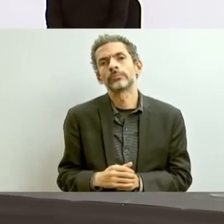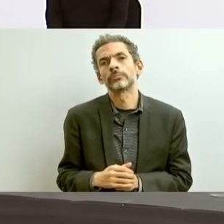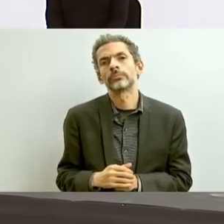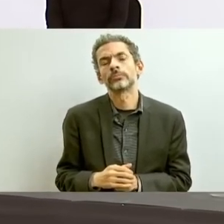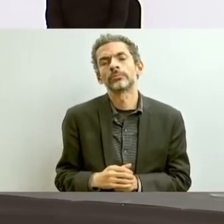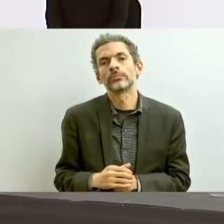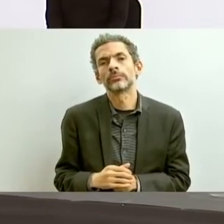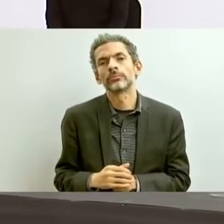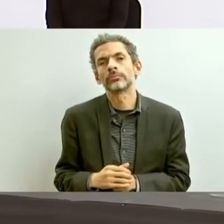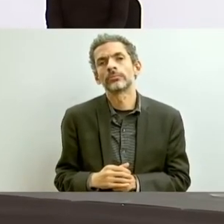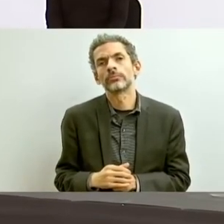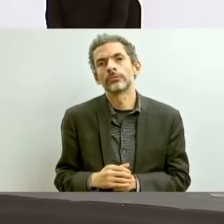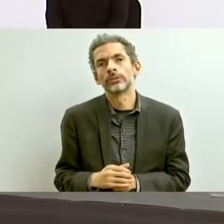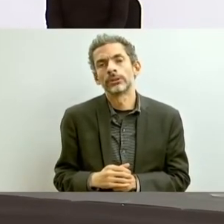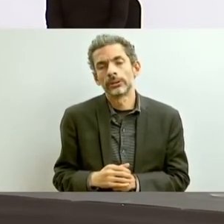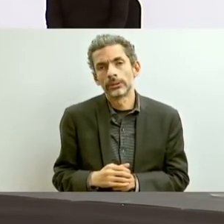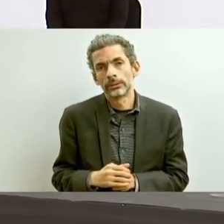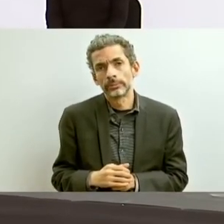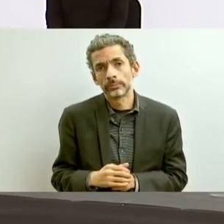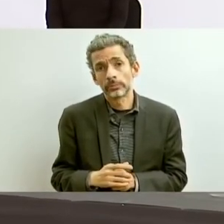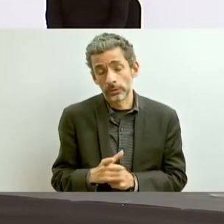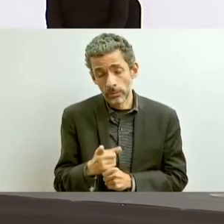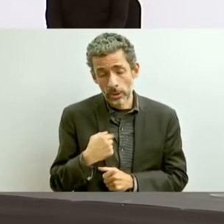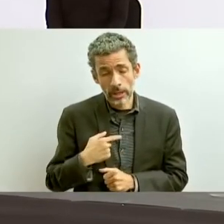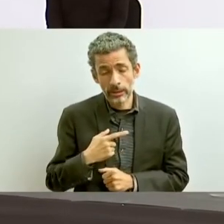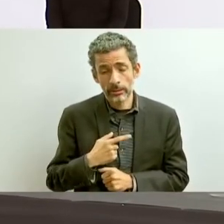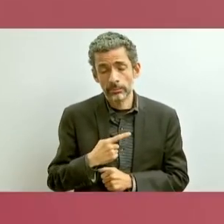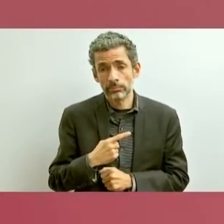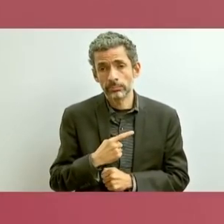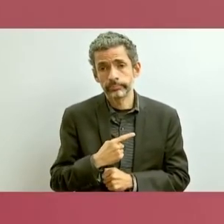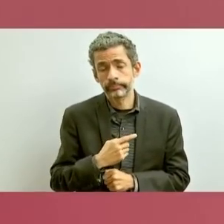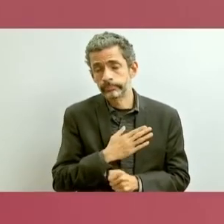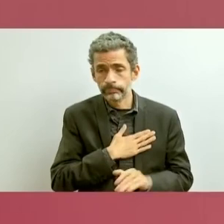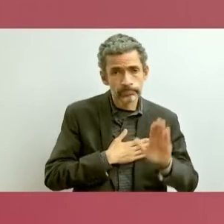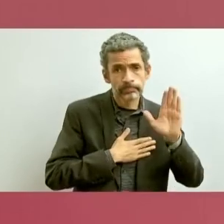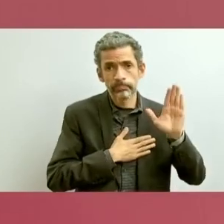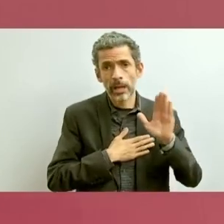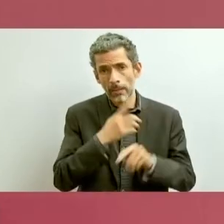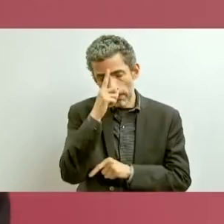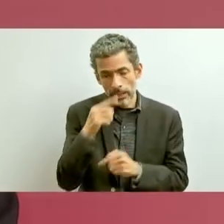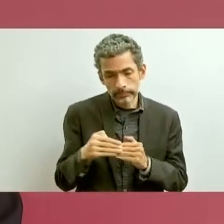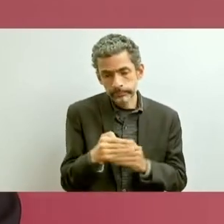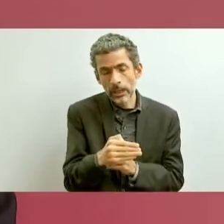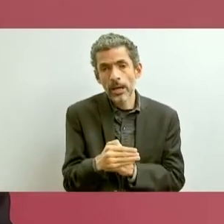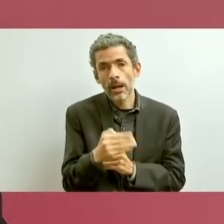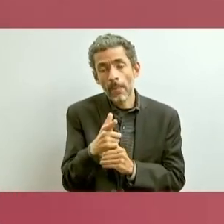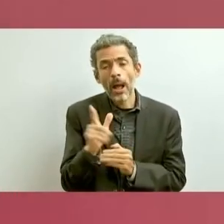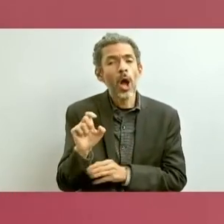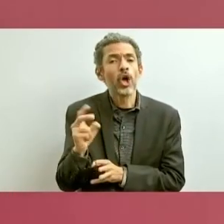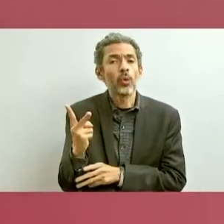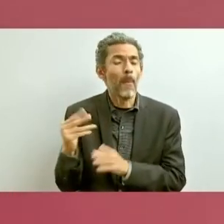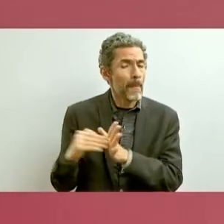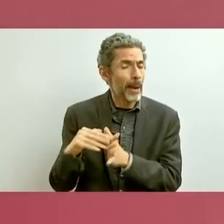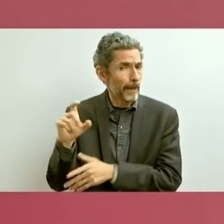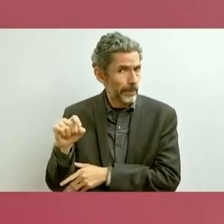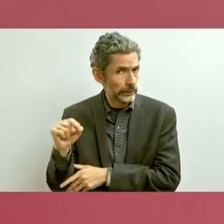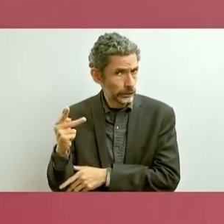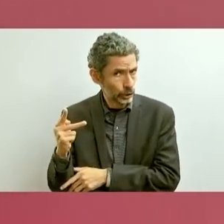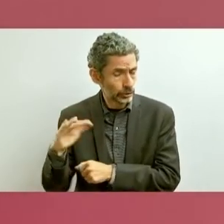Se ha hecho el compromiso de que para finales del 2022